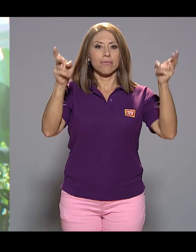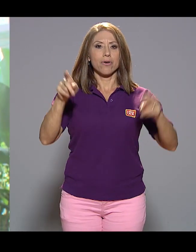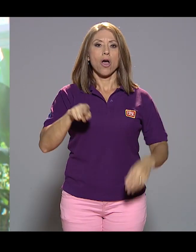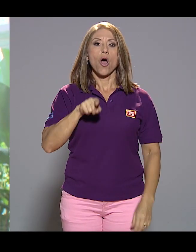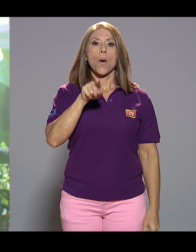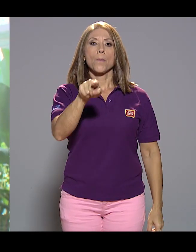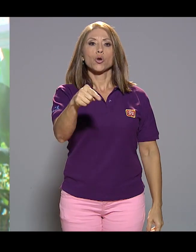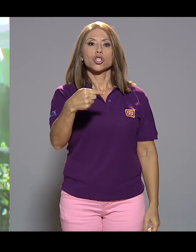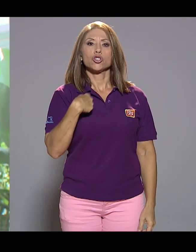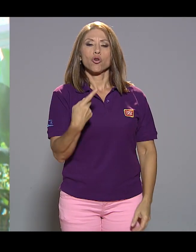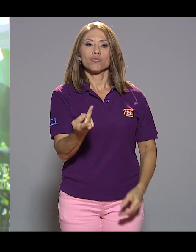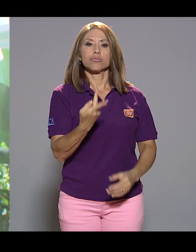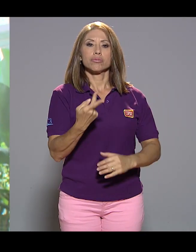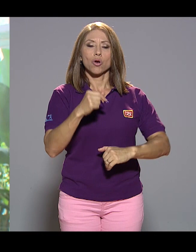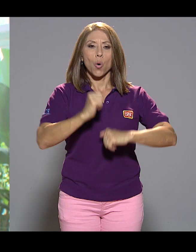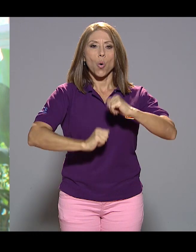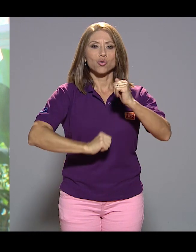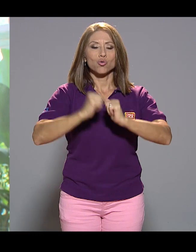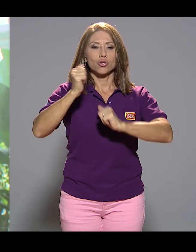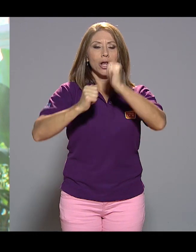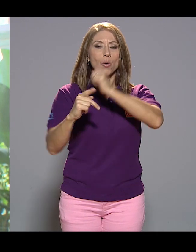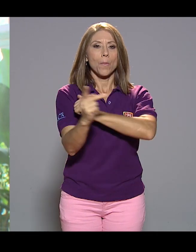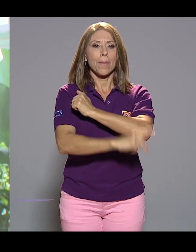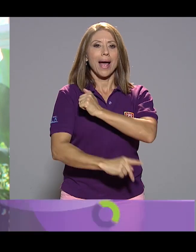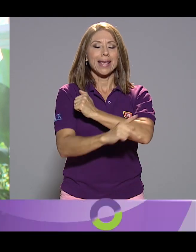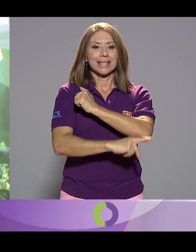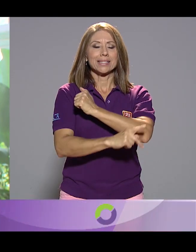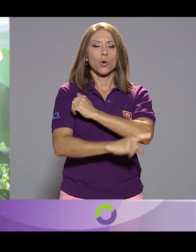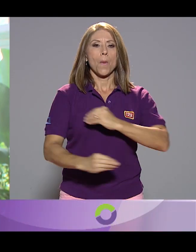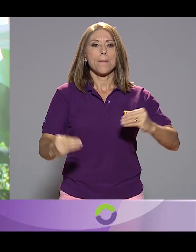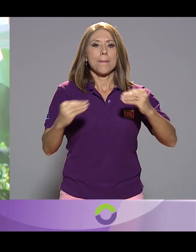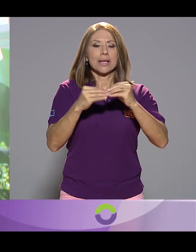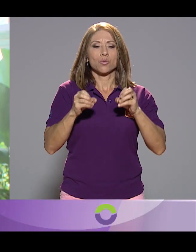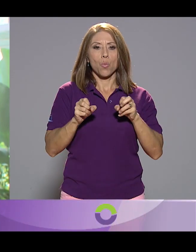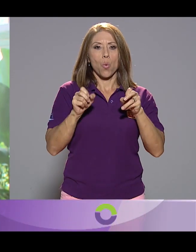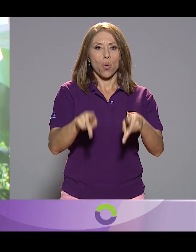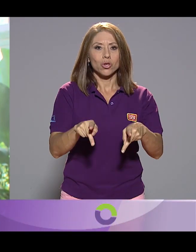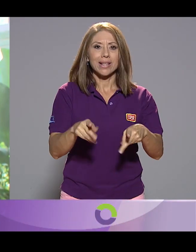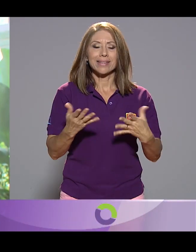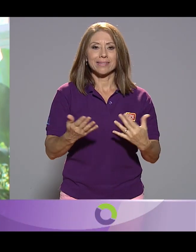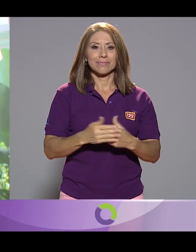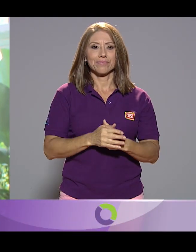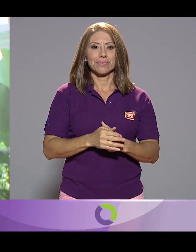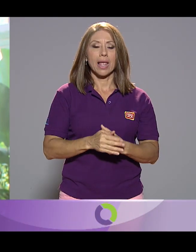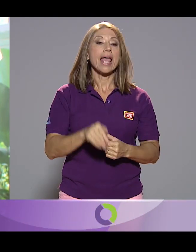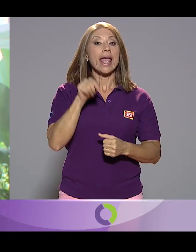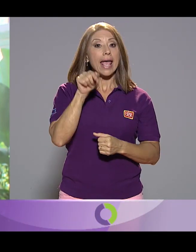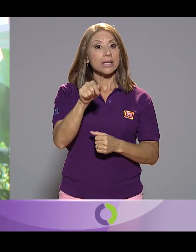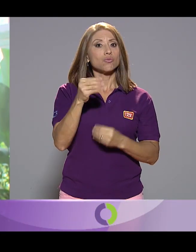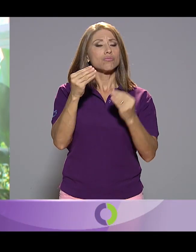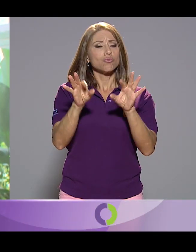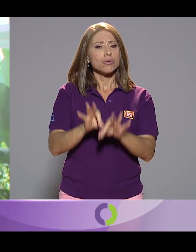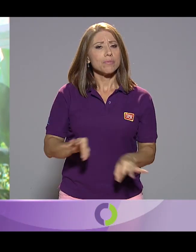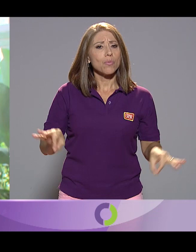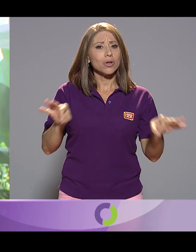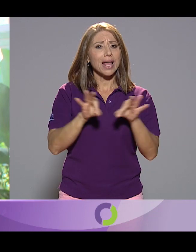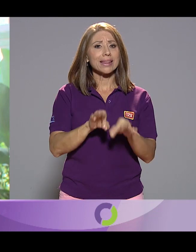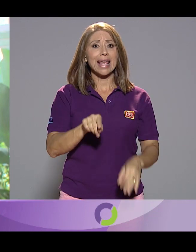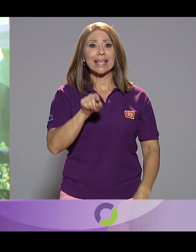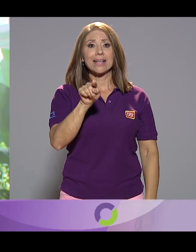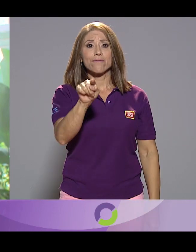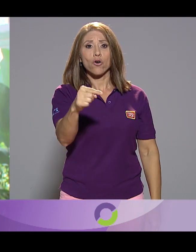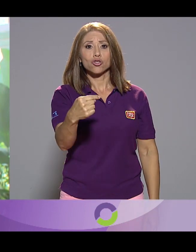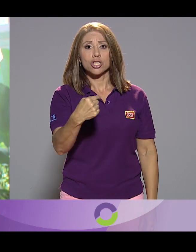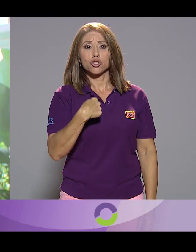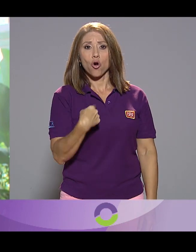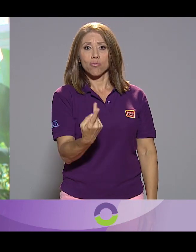querido posicionar el lema Vos y Yo construyendo un país con mayores oportunidades. Esto